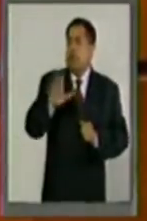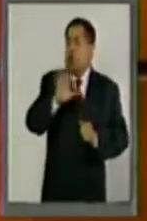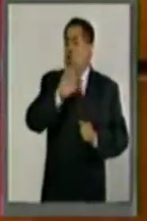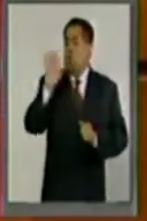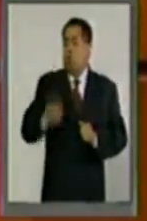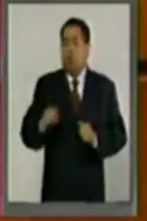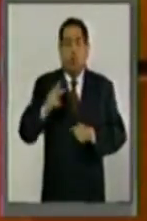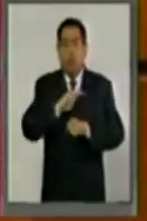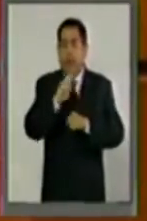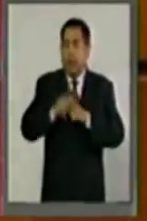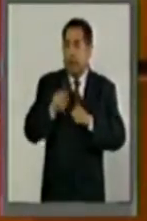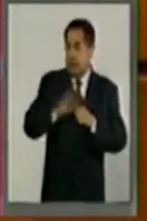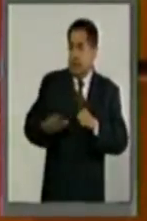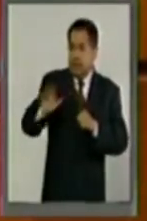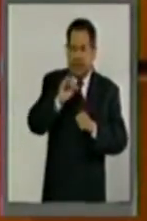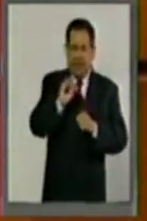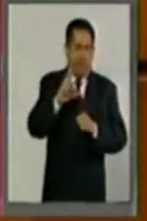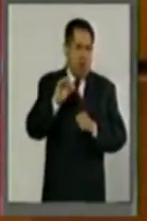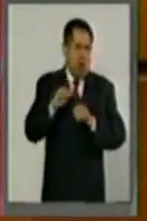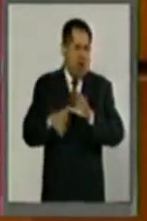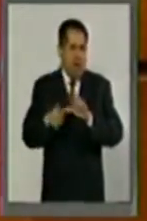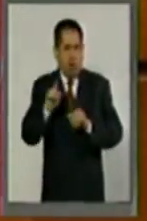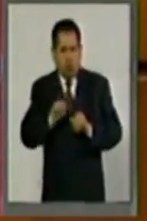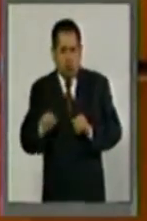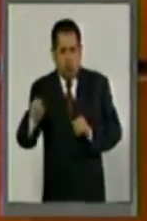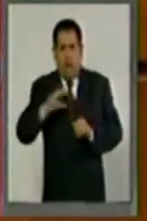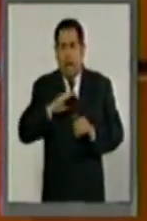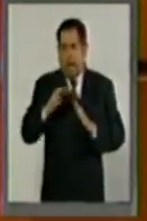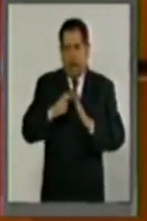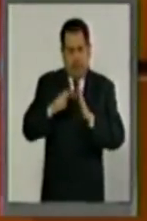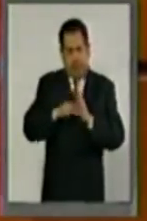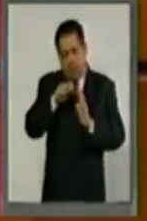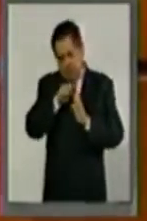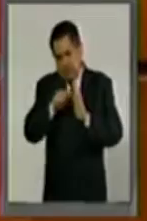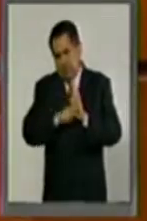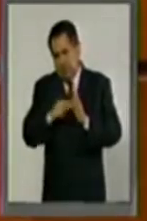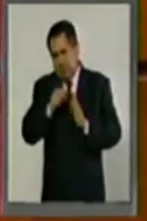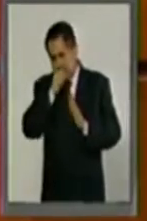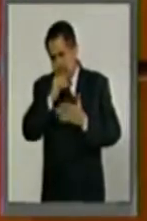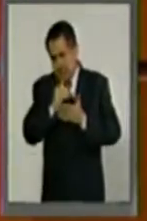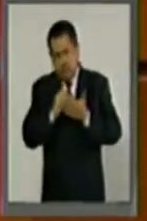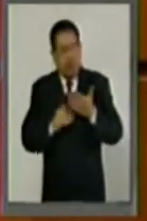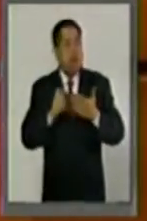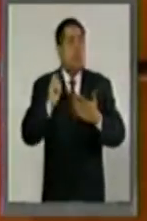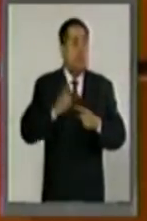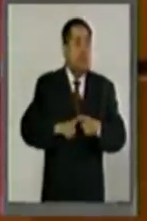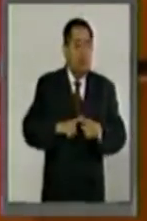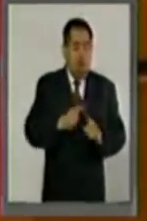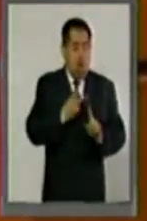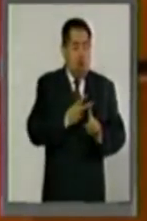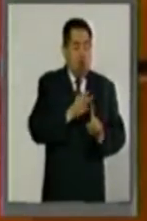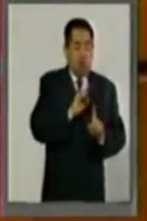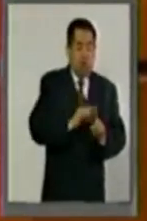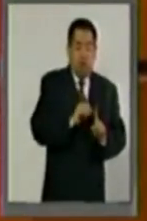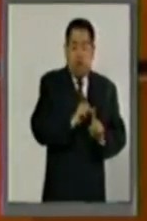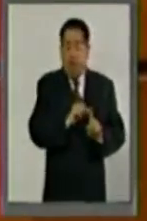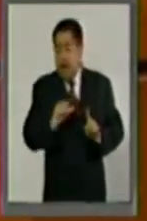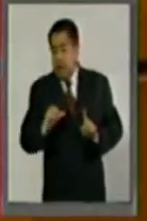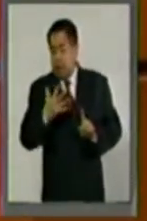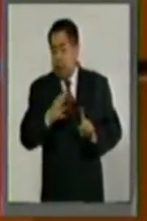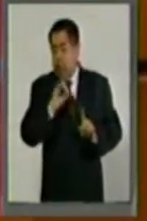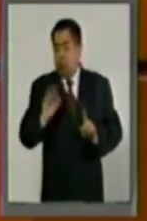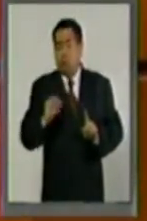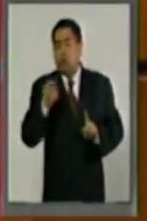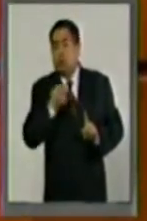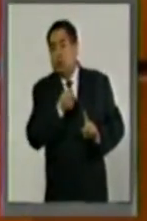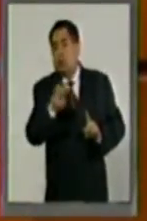75% de los países iberoamericanos cuentan con marcos jurídicos que establecen cuotas que van desde el 2% al